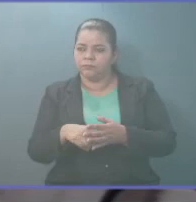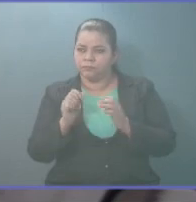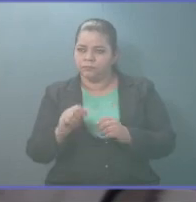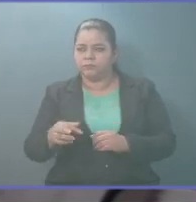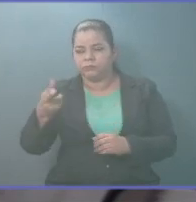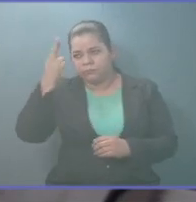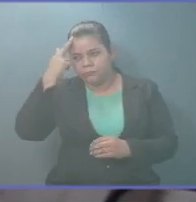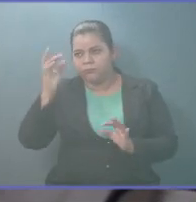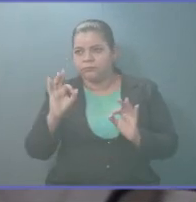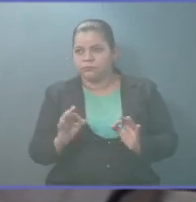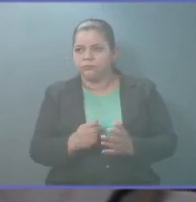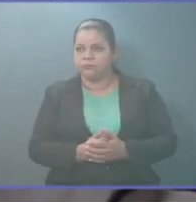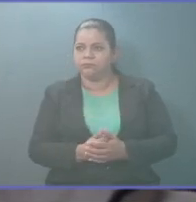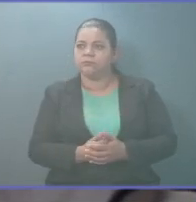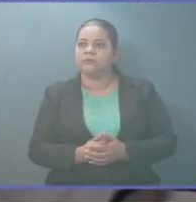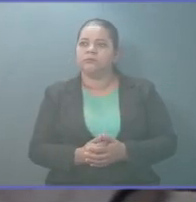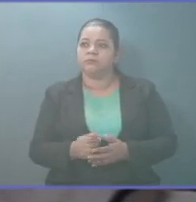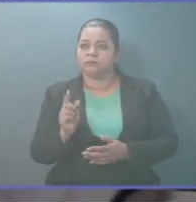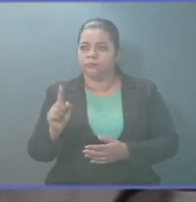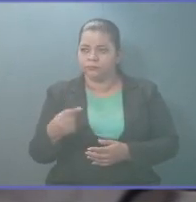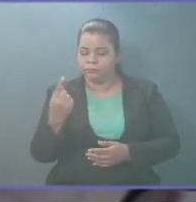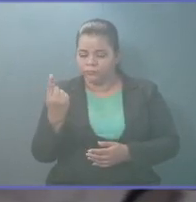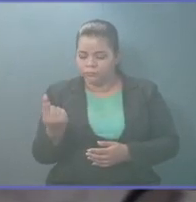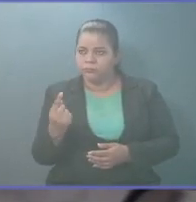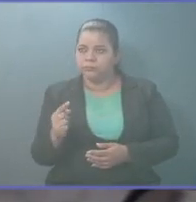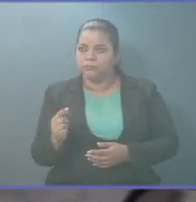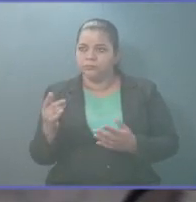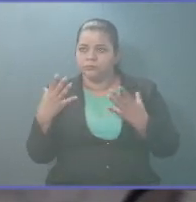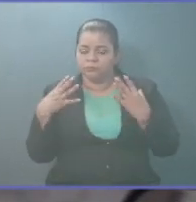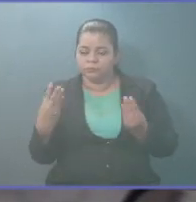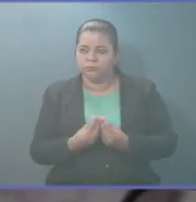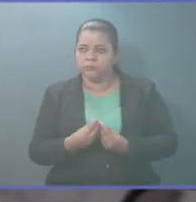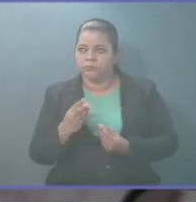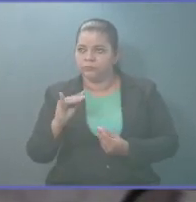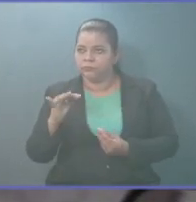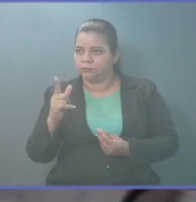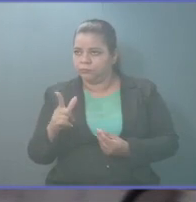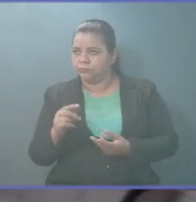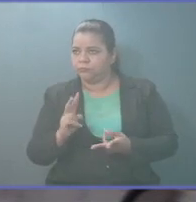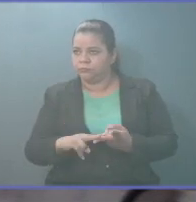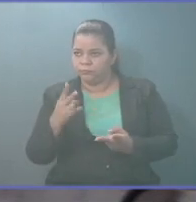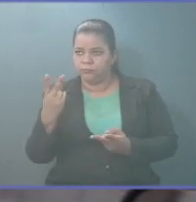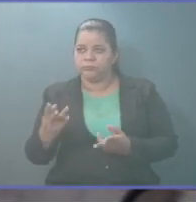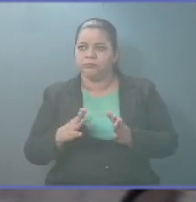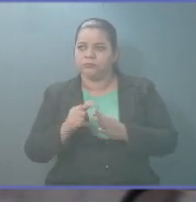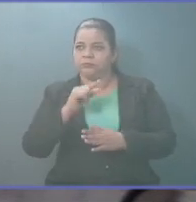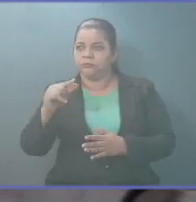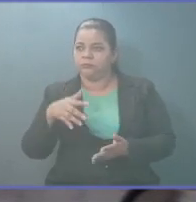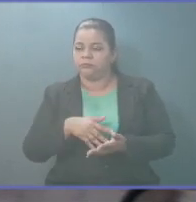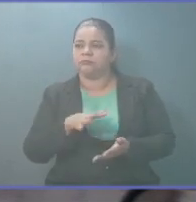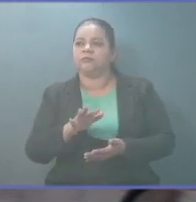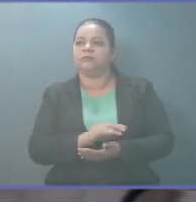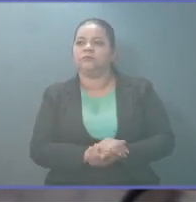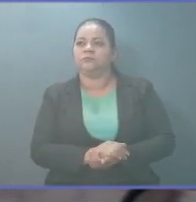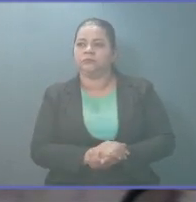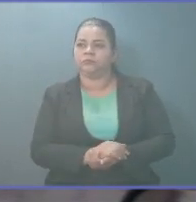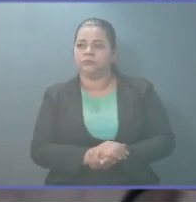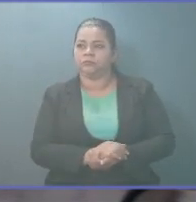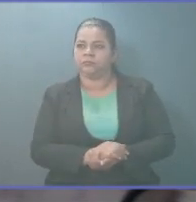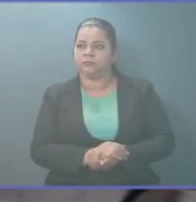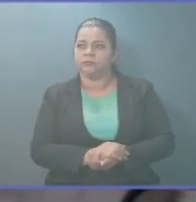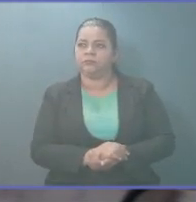en el acápite del artículo, estamos hablando de la resolución definitiva. Entonces, no sé si la parte técnica aquí